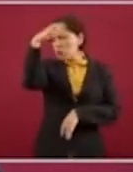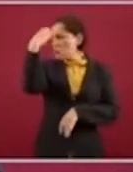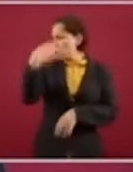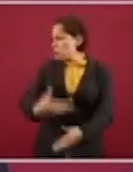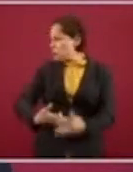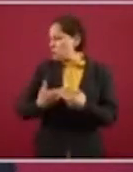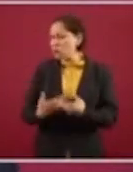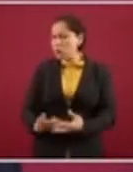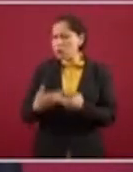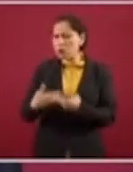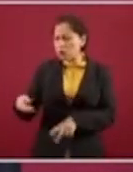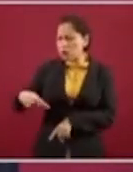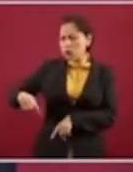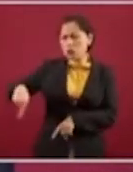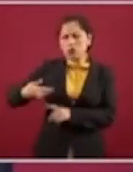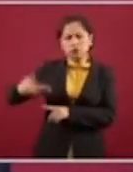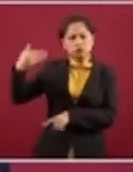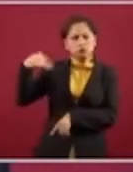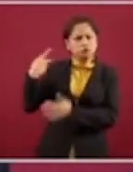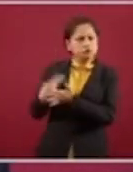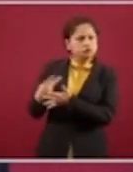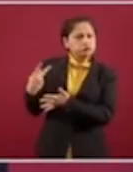investigadores eméritos.